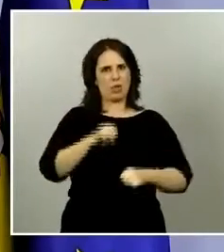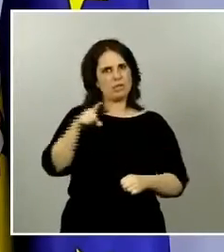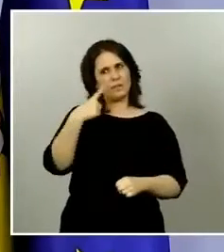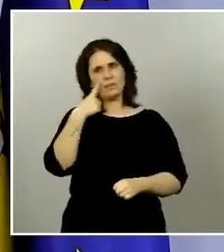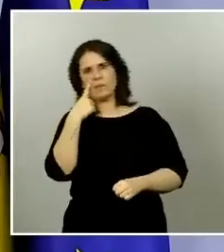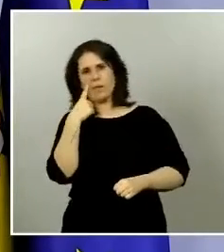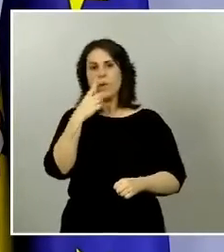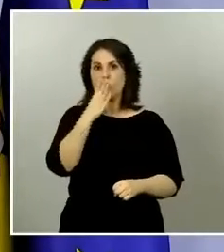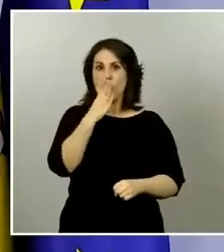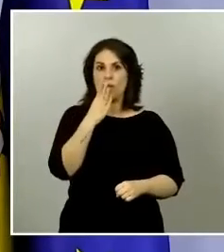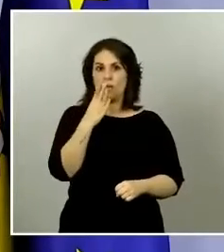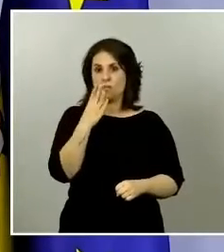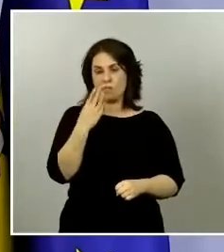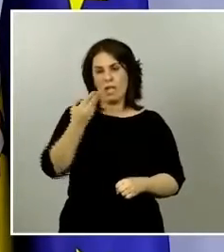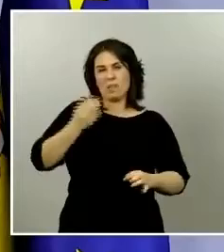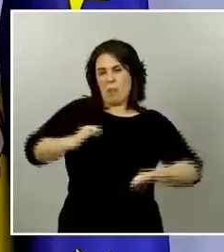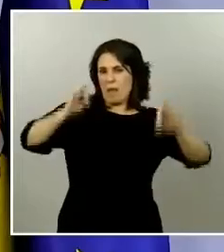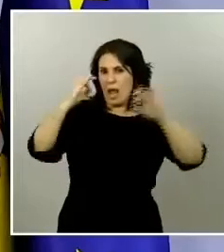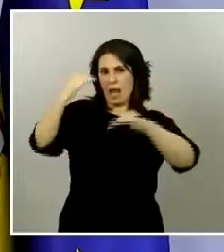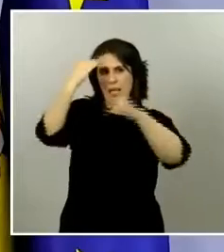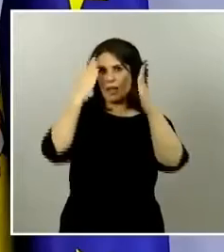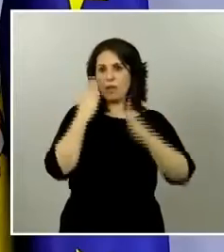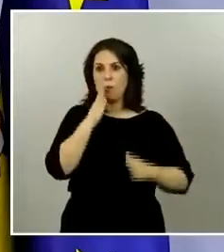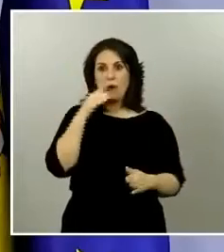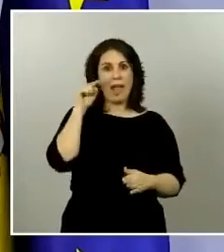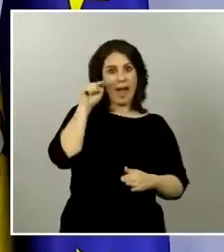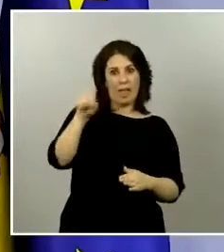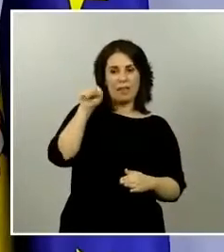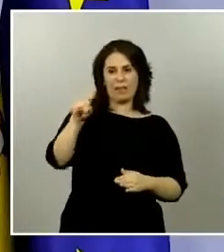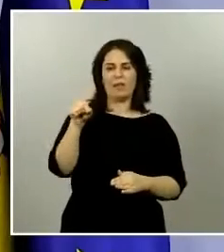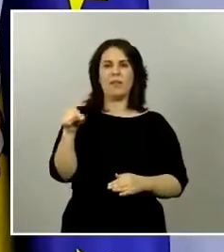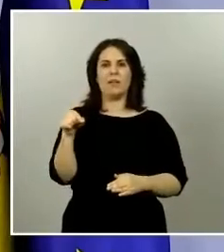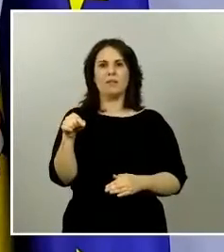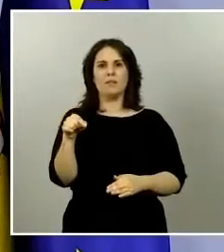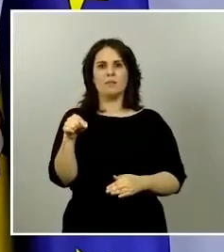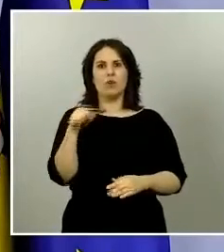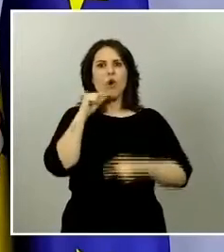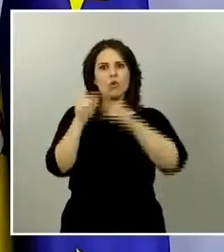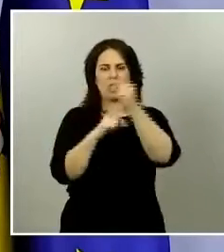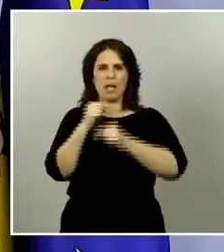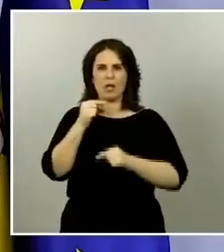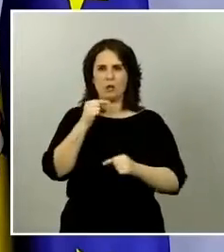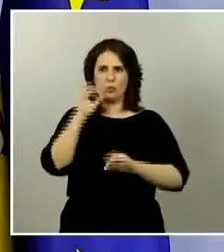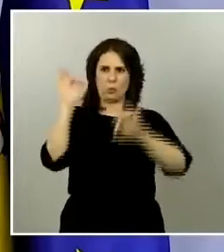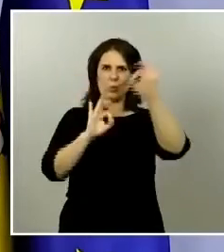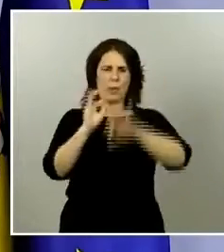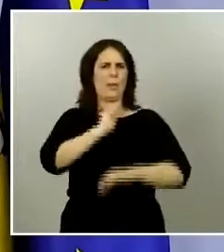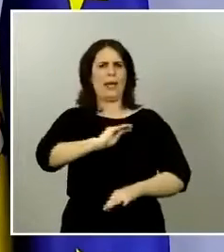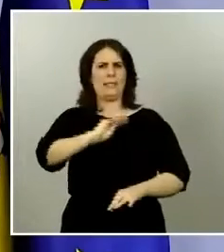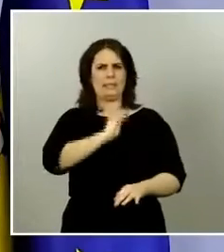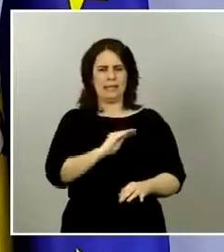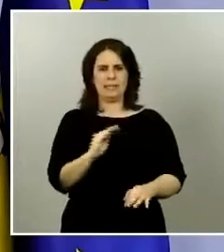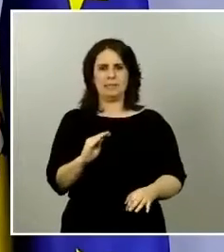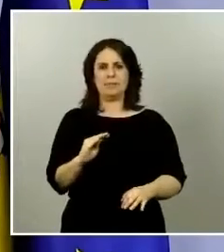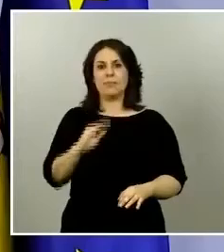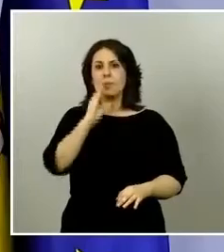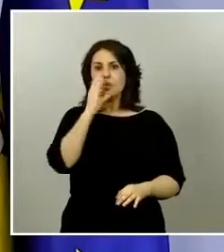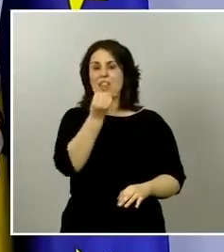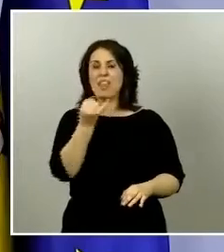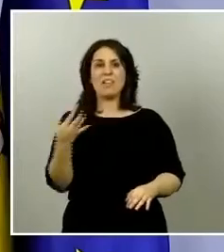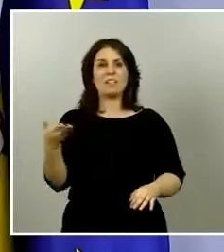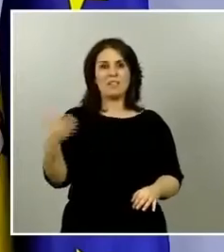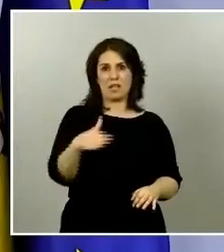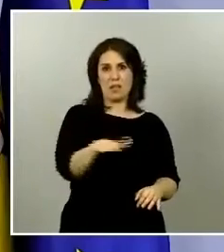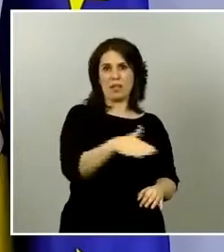de las residencias de mayores, porque desde el principio las hemos señalado como un lugar que requiere especial atención por ser un lugar de alta prevalencia